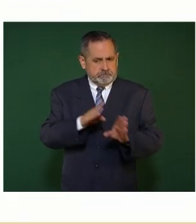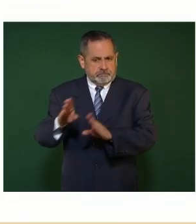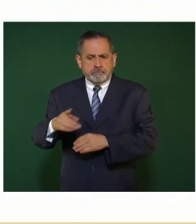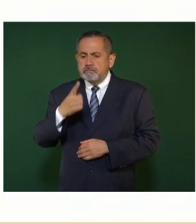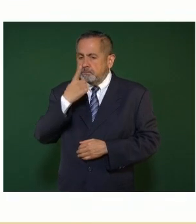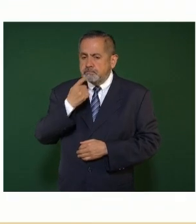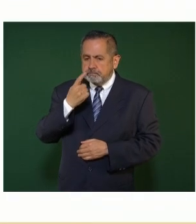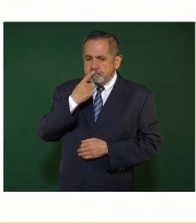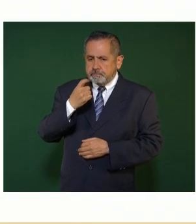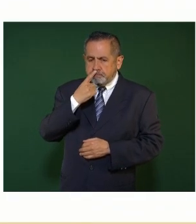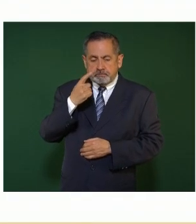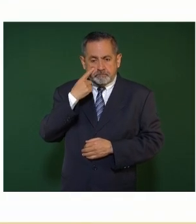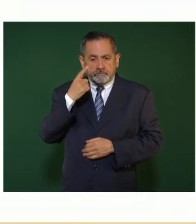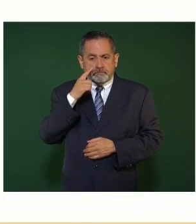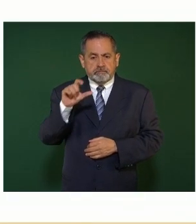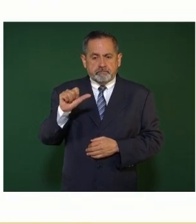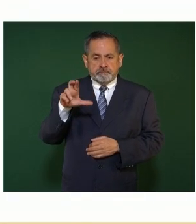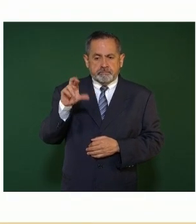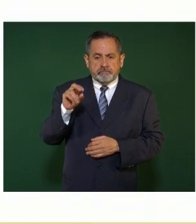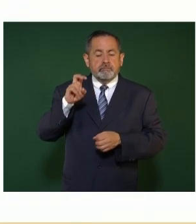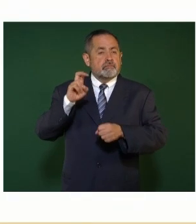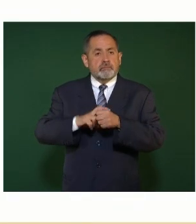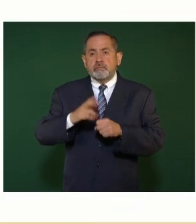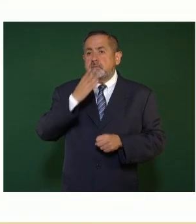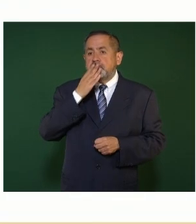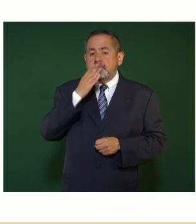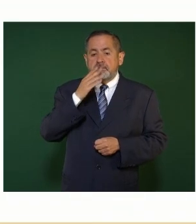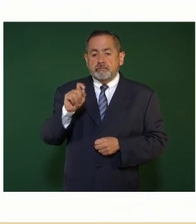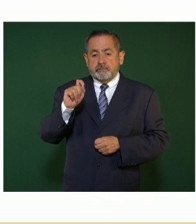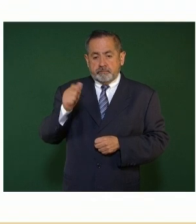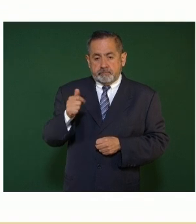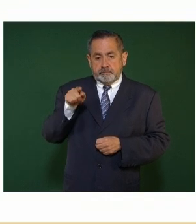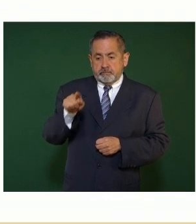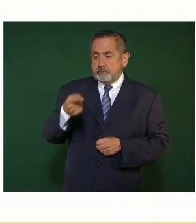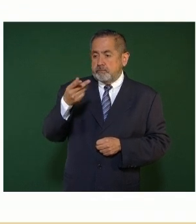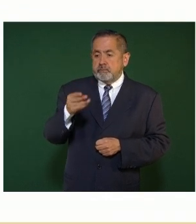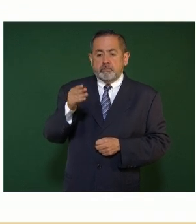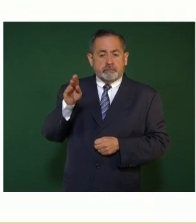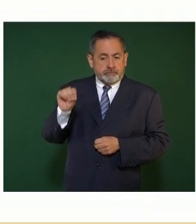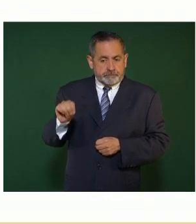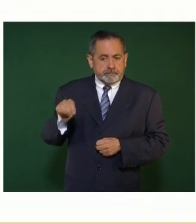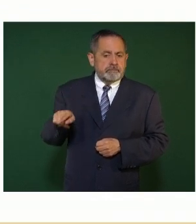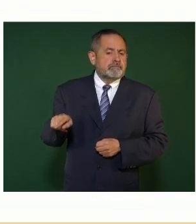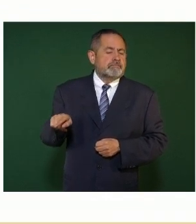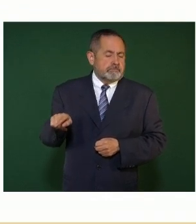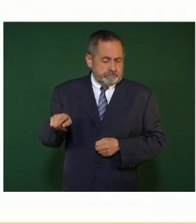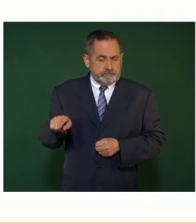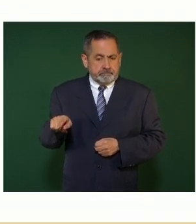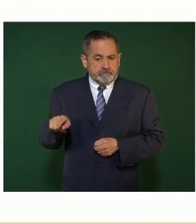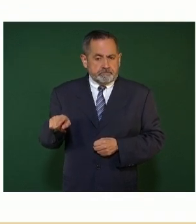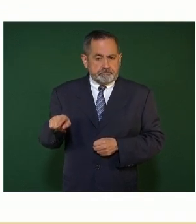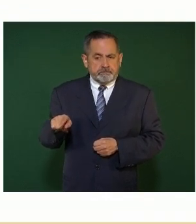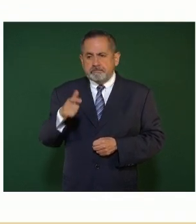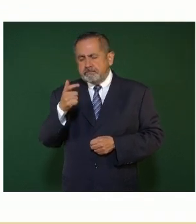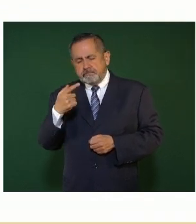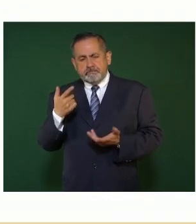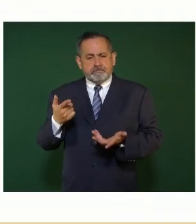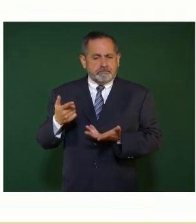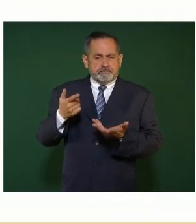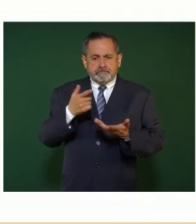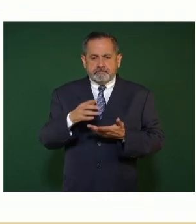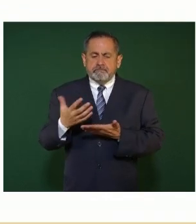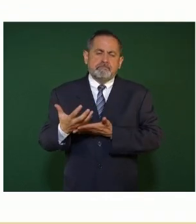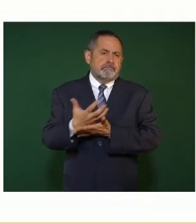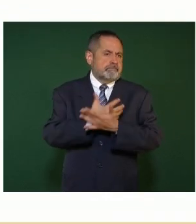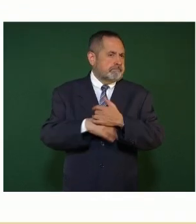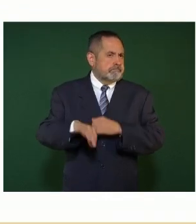nos encontramos que Arco en Hermosillo, Sonora, dio el litro en 26 pesos con 99 centavos y pues con ese precio no es de extrañar que se metió